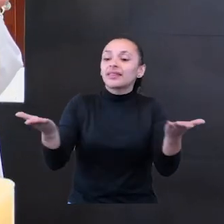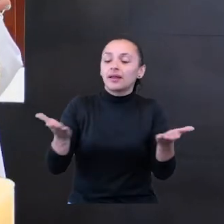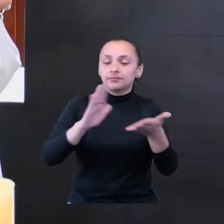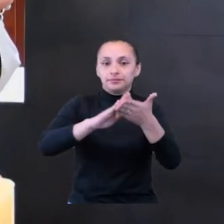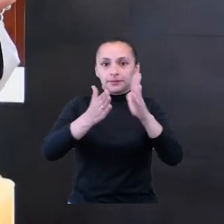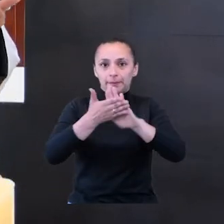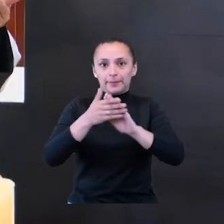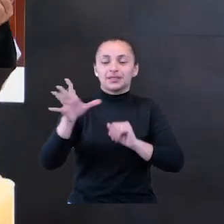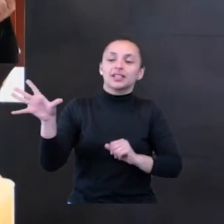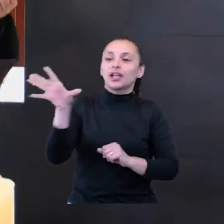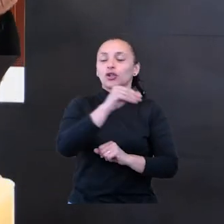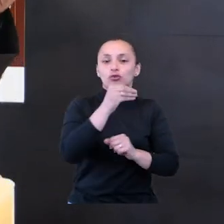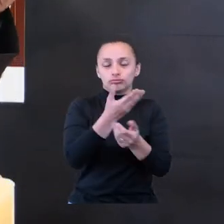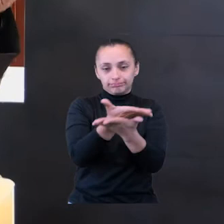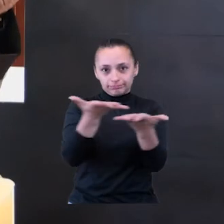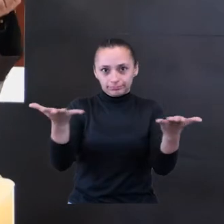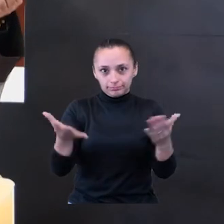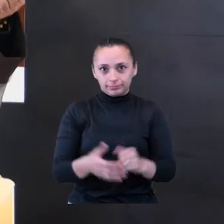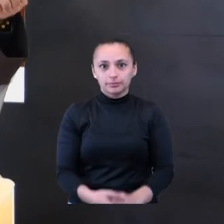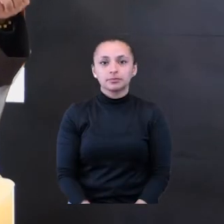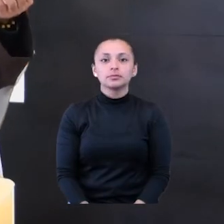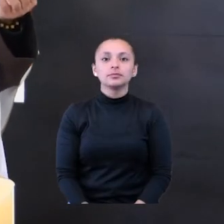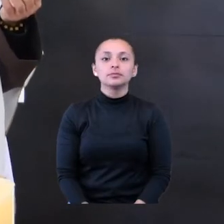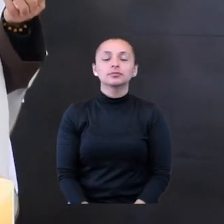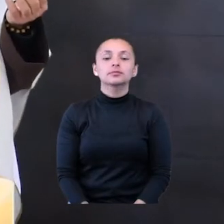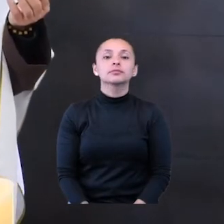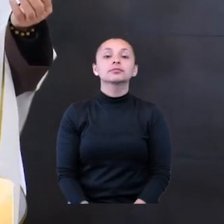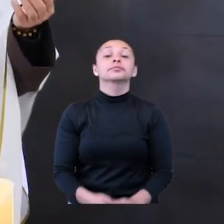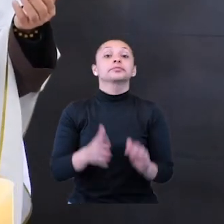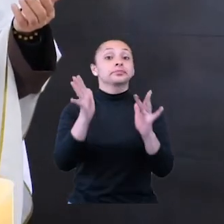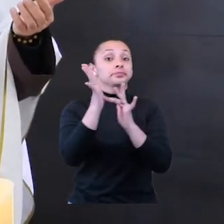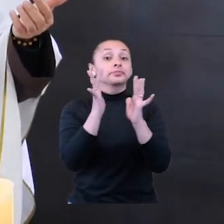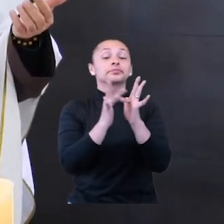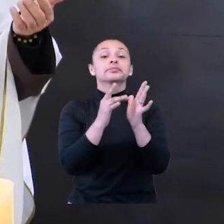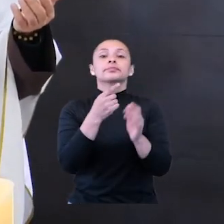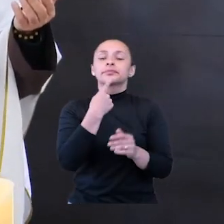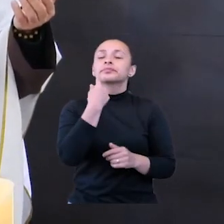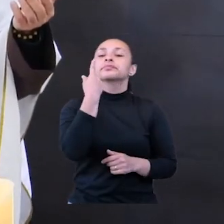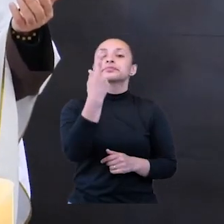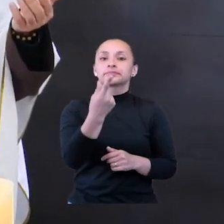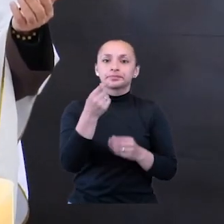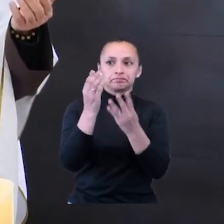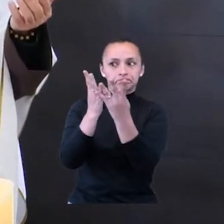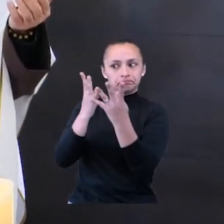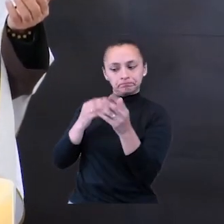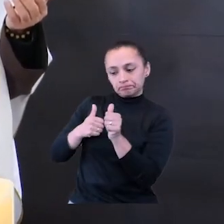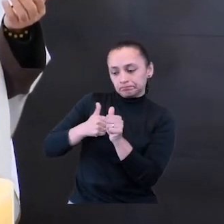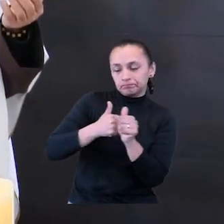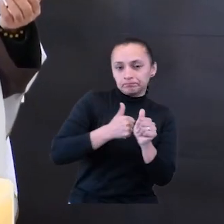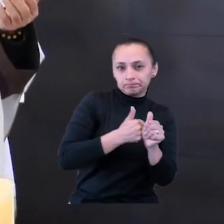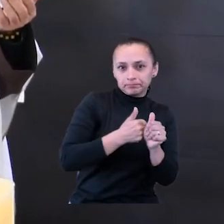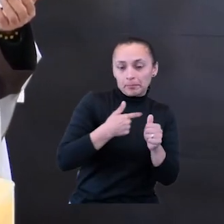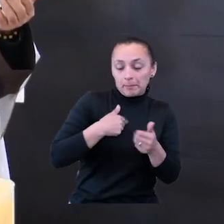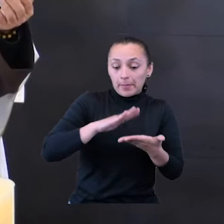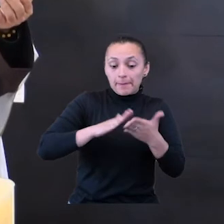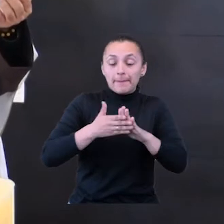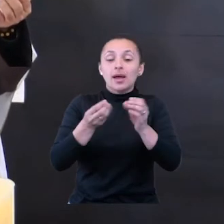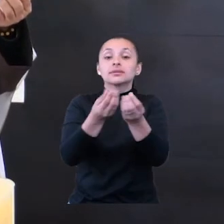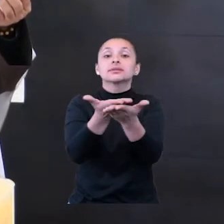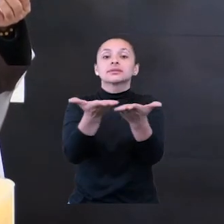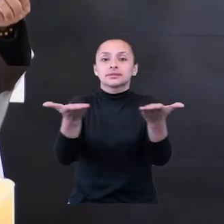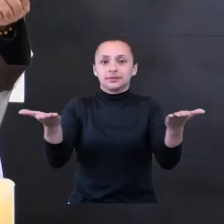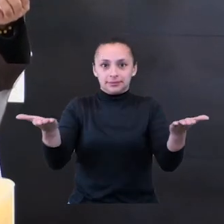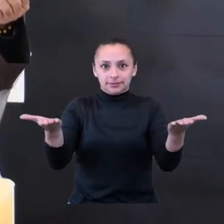cristo a los otros señor jesucristo que dijiste a tus apóstoles la paso